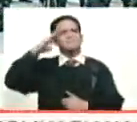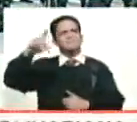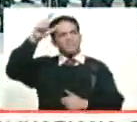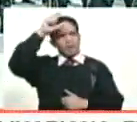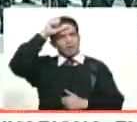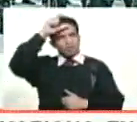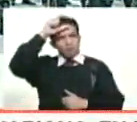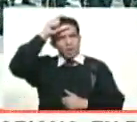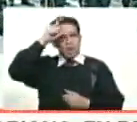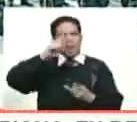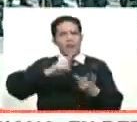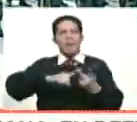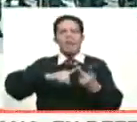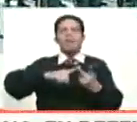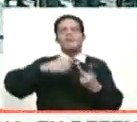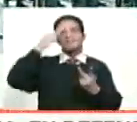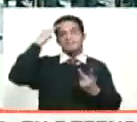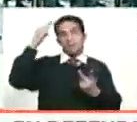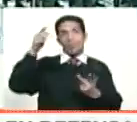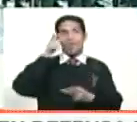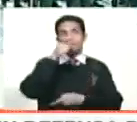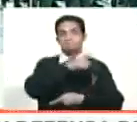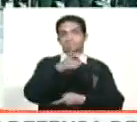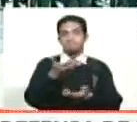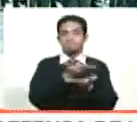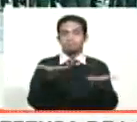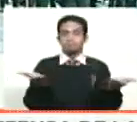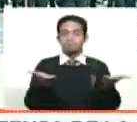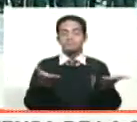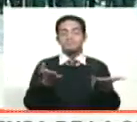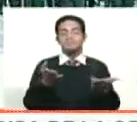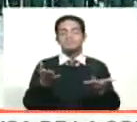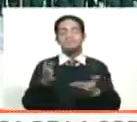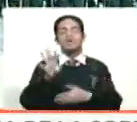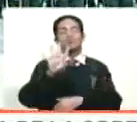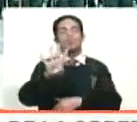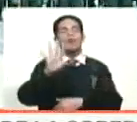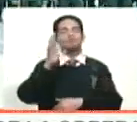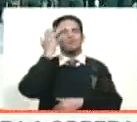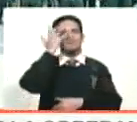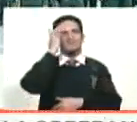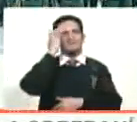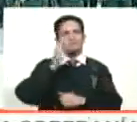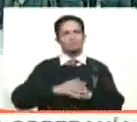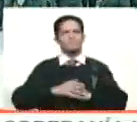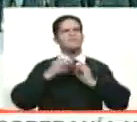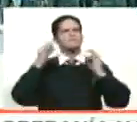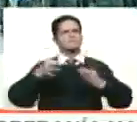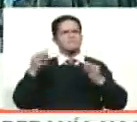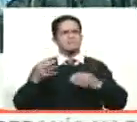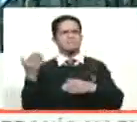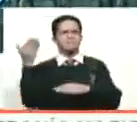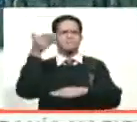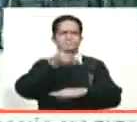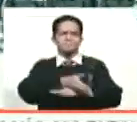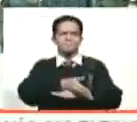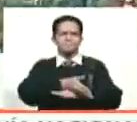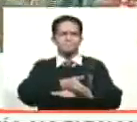Bolivariana. Saludar a los combatientes del 4 de febrero, siempre presente.